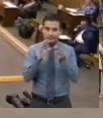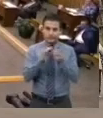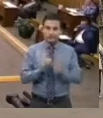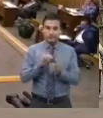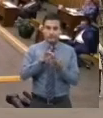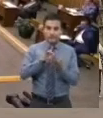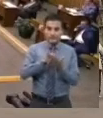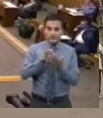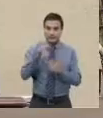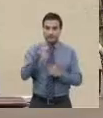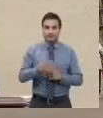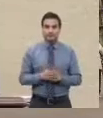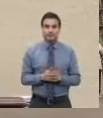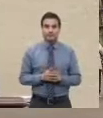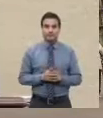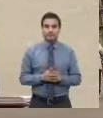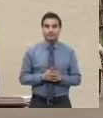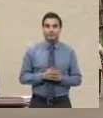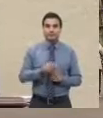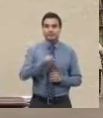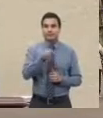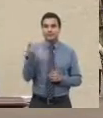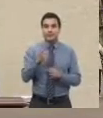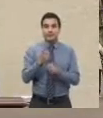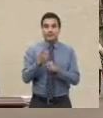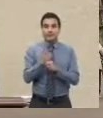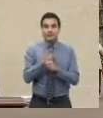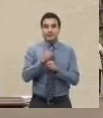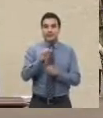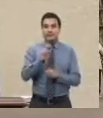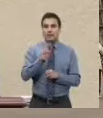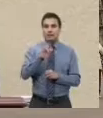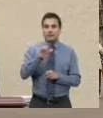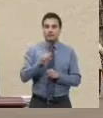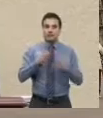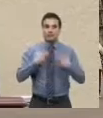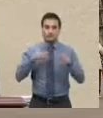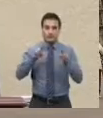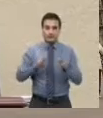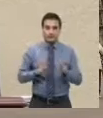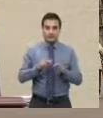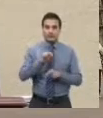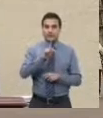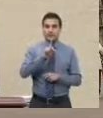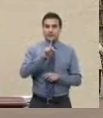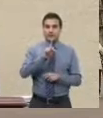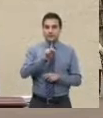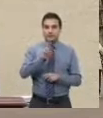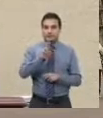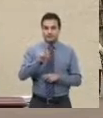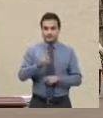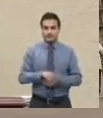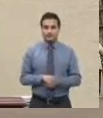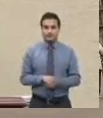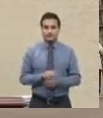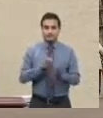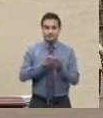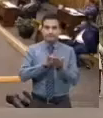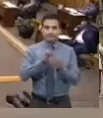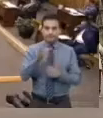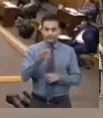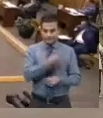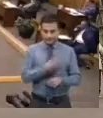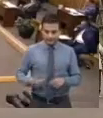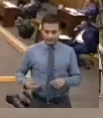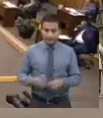Gracias. Tiene la palabra el licenciado Clemente Ávila, representante del Partido de la Revolución Democrática. Muchas gracias,